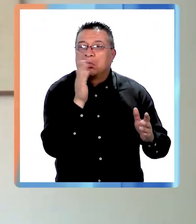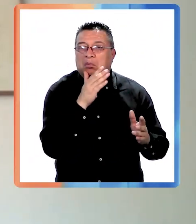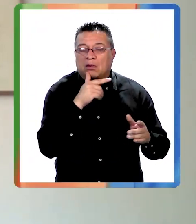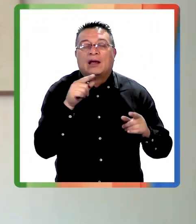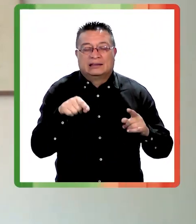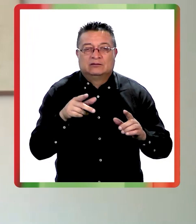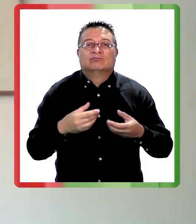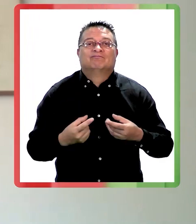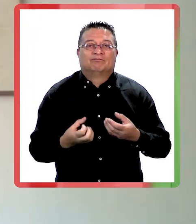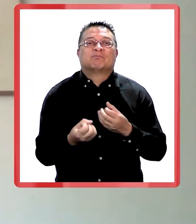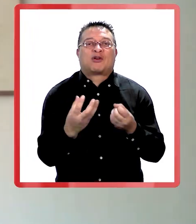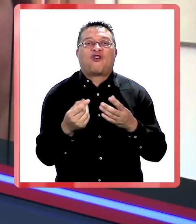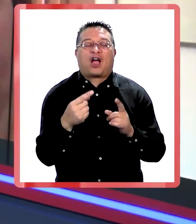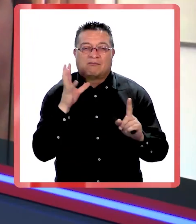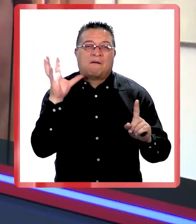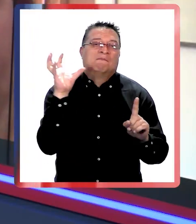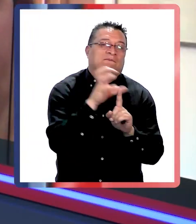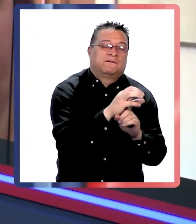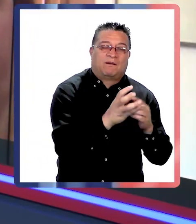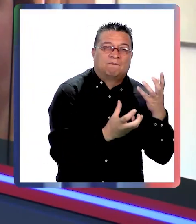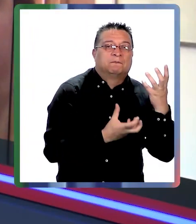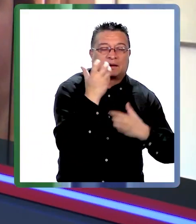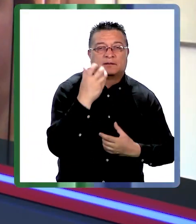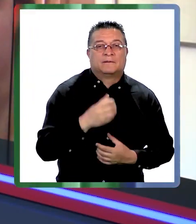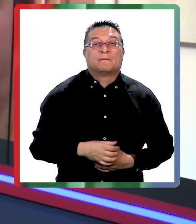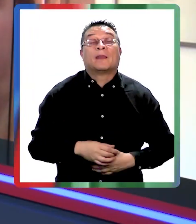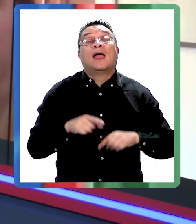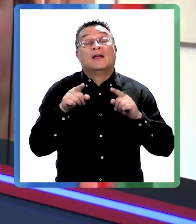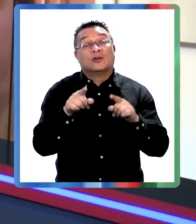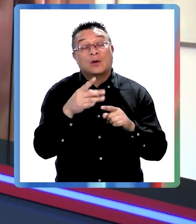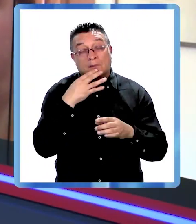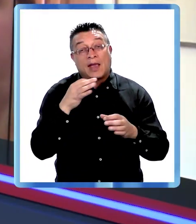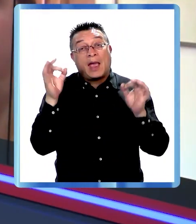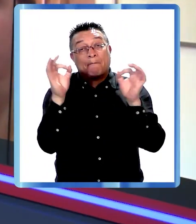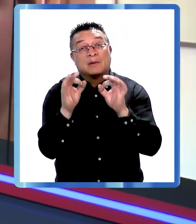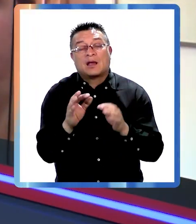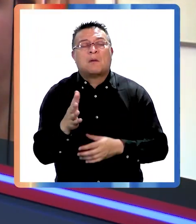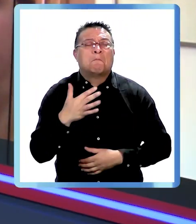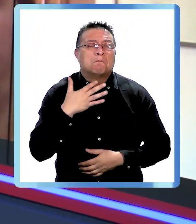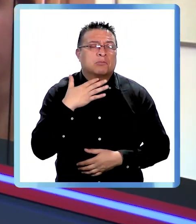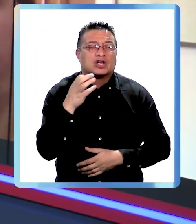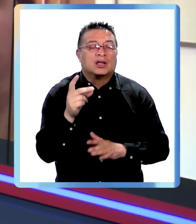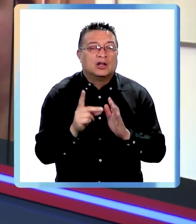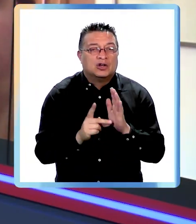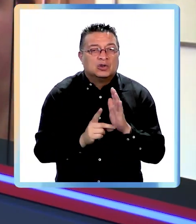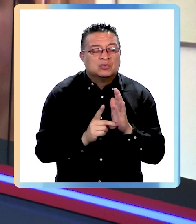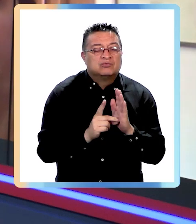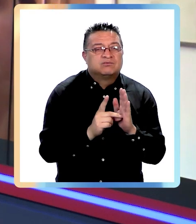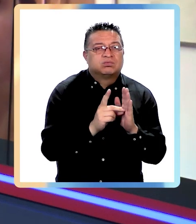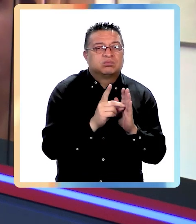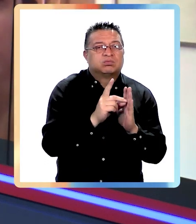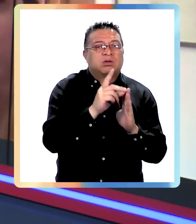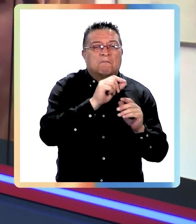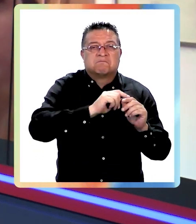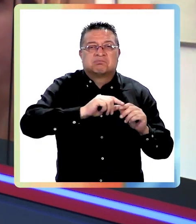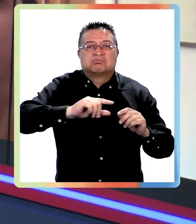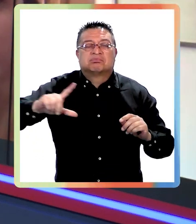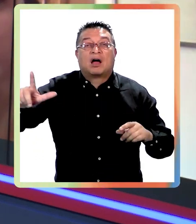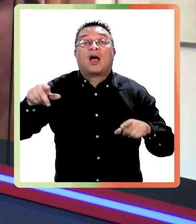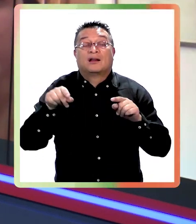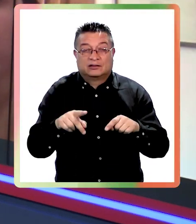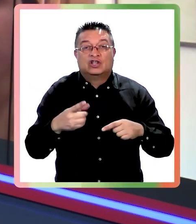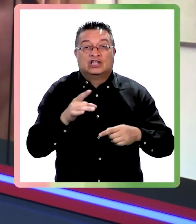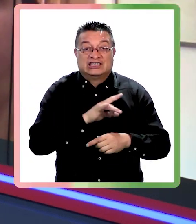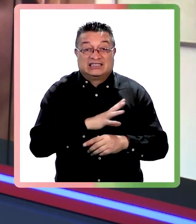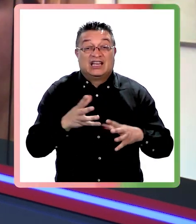puede producir este linchamiento. Ustedes plantean 3 puntos donde explican por qué se desarrolla este fenómeno y no solo por la crisis